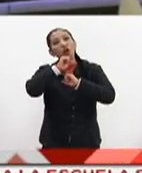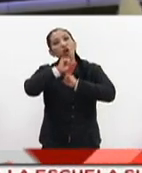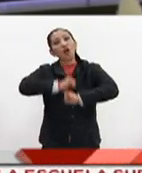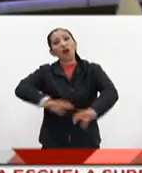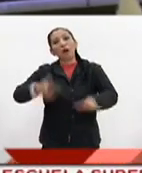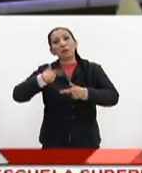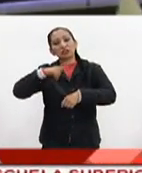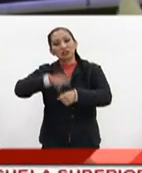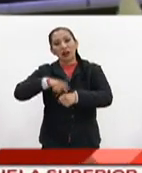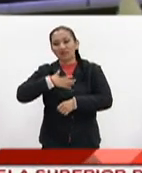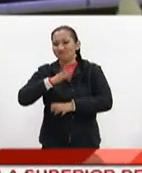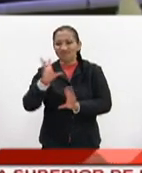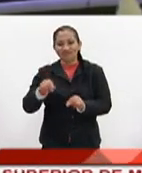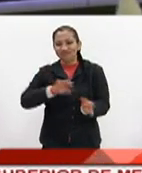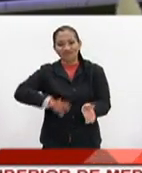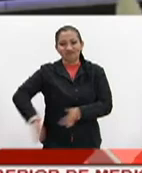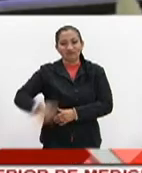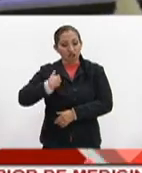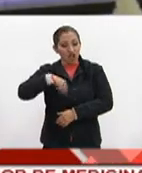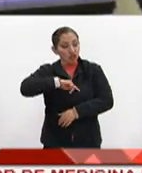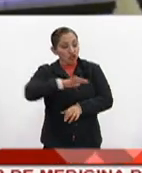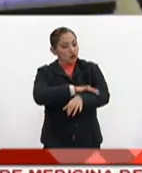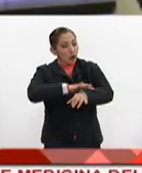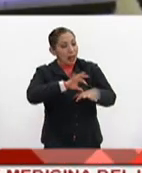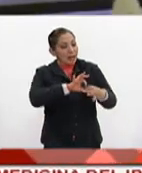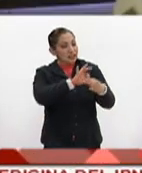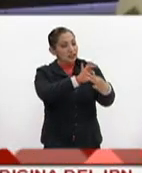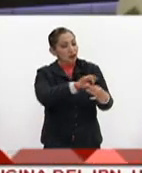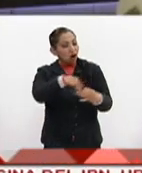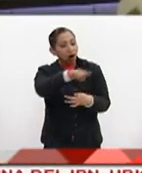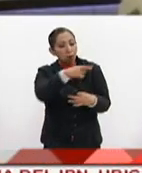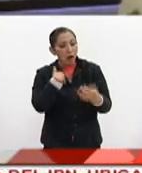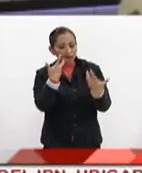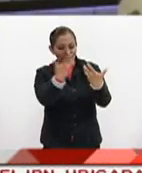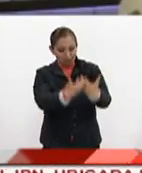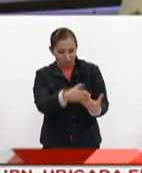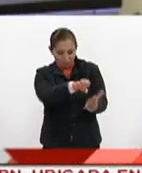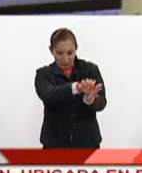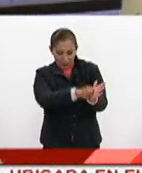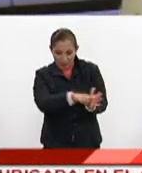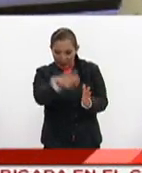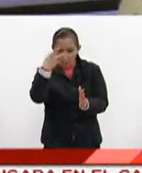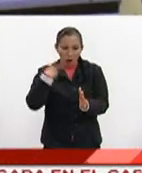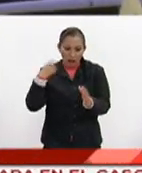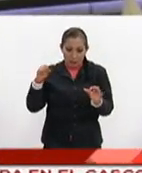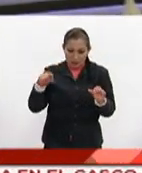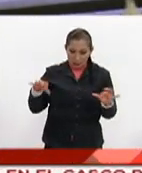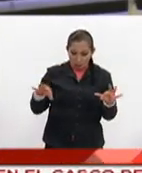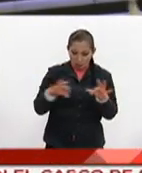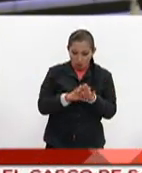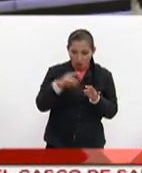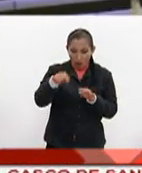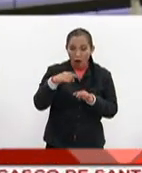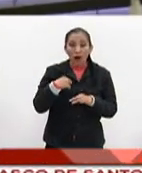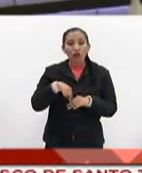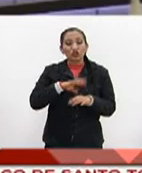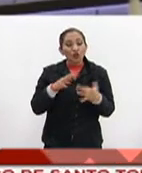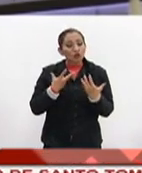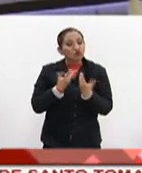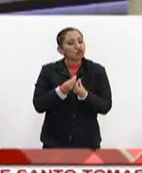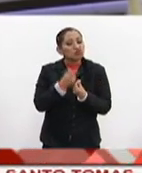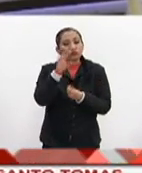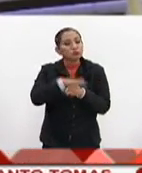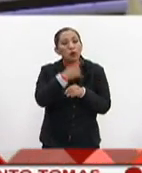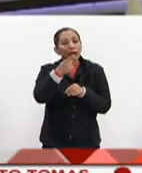y personal. Formamos una coalición que guarda congruencia ética y política. Nos unimos